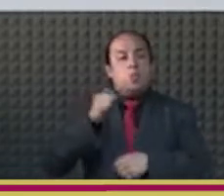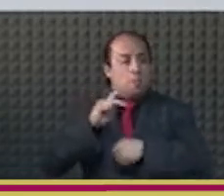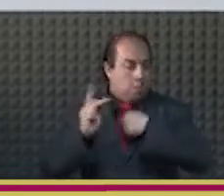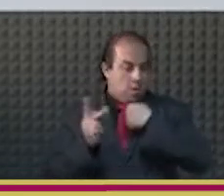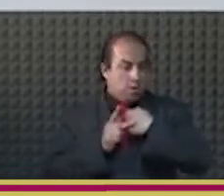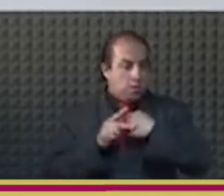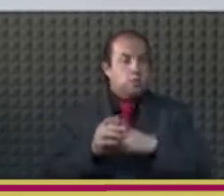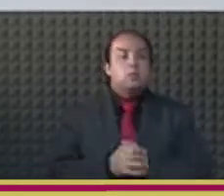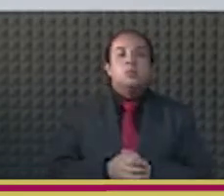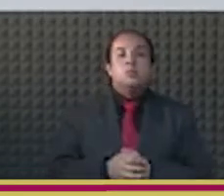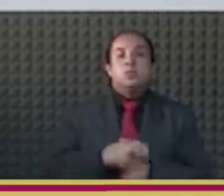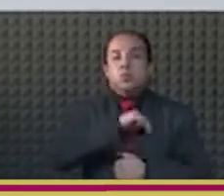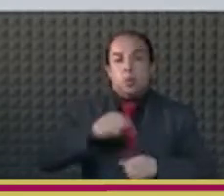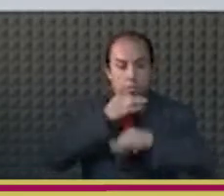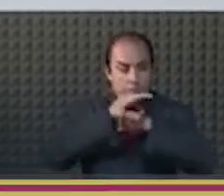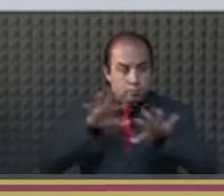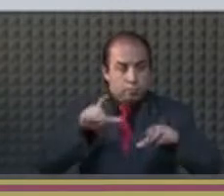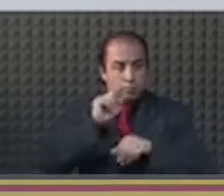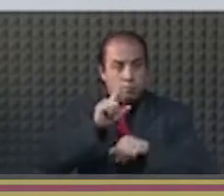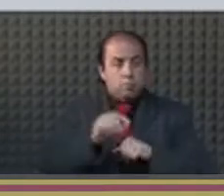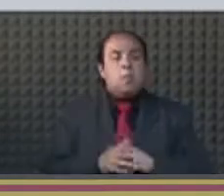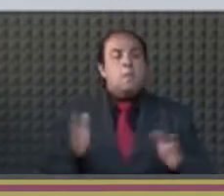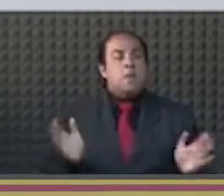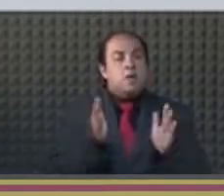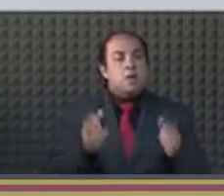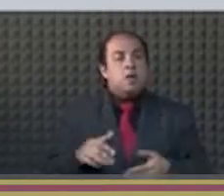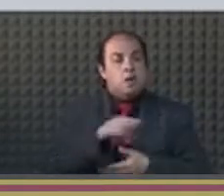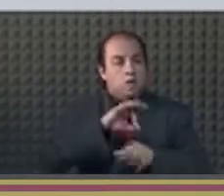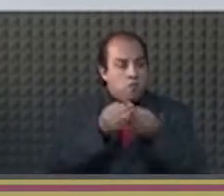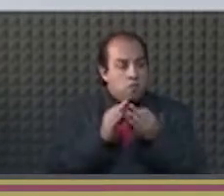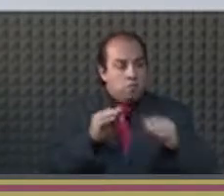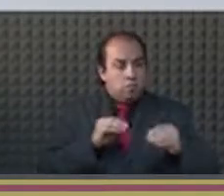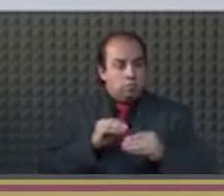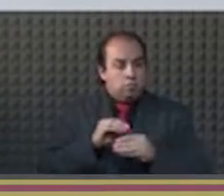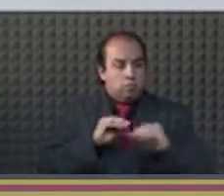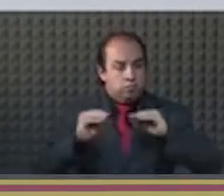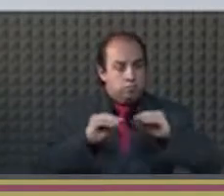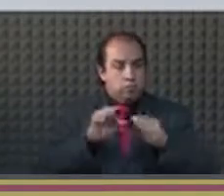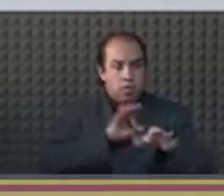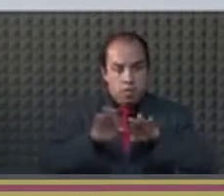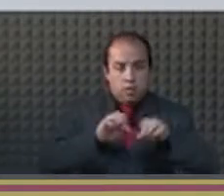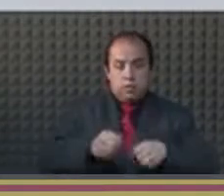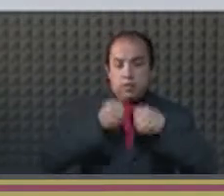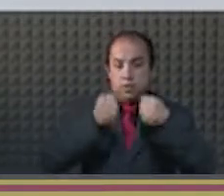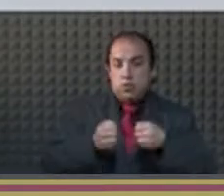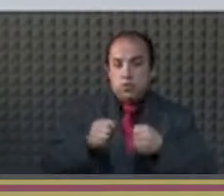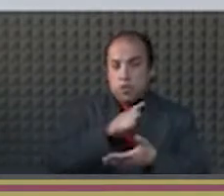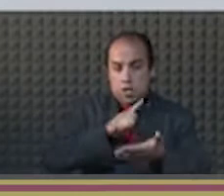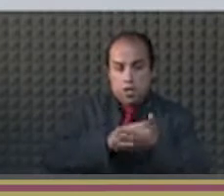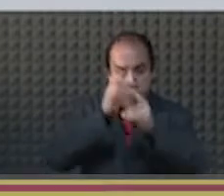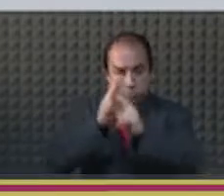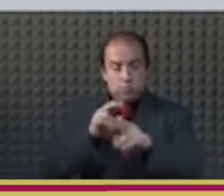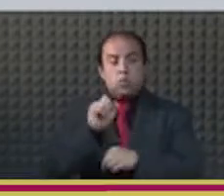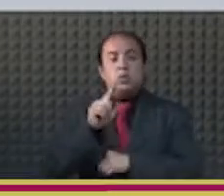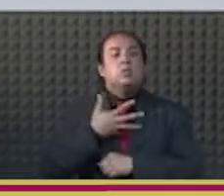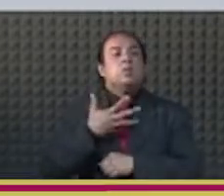decir, vamos a fomentar también ahí los esquemas de movilidad laboral segura y legal. además de contar